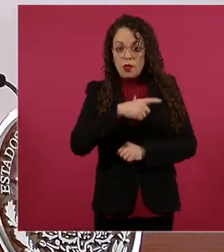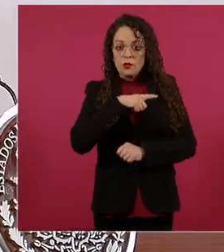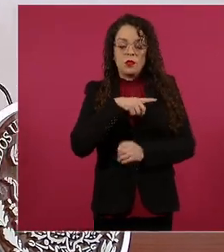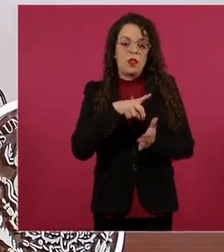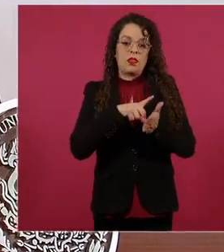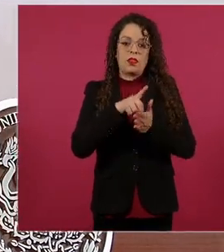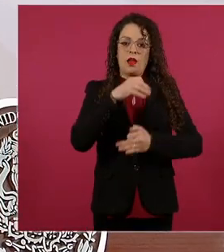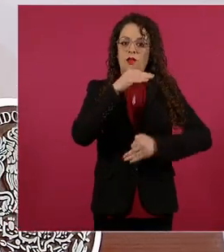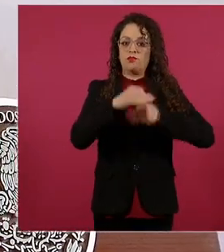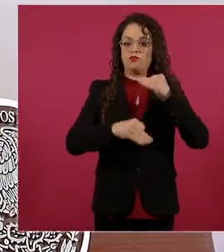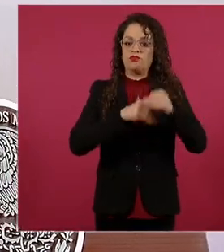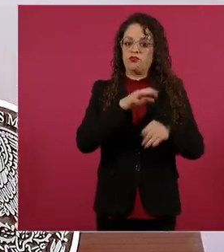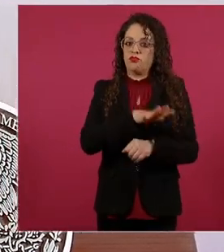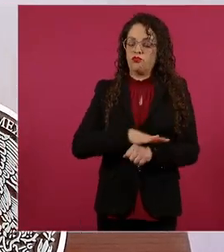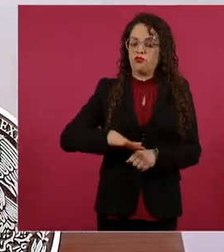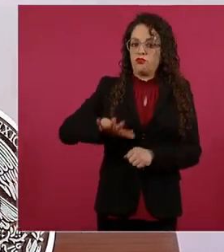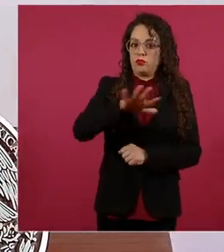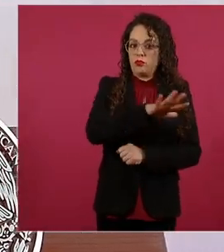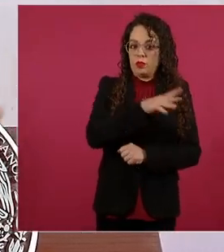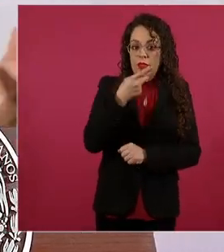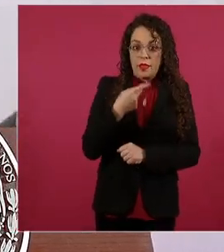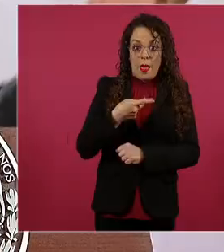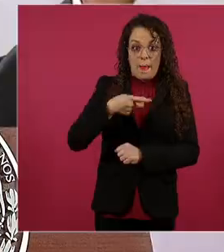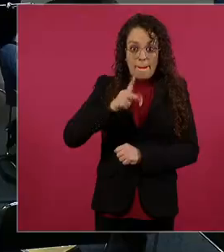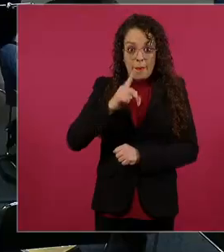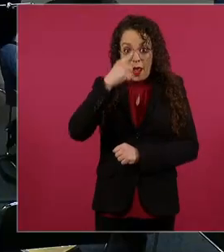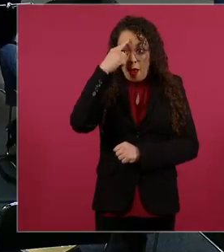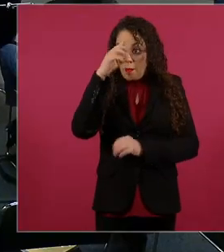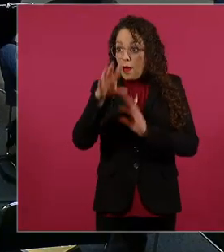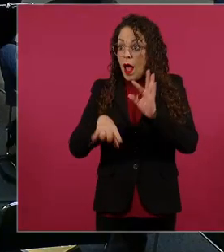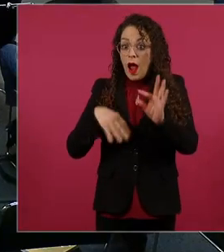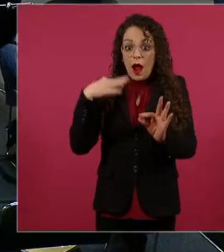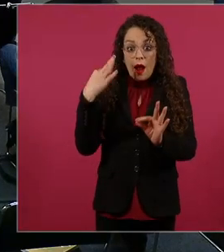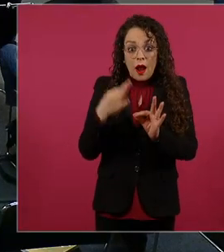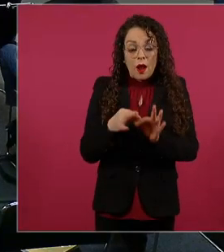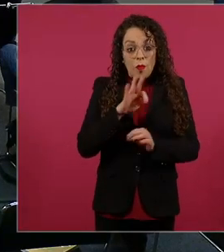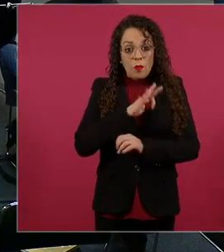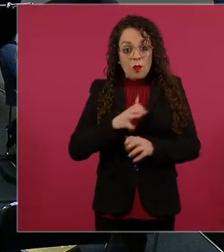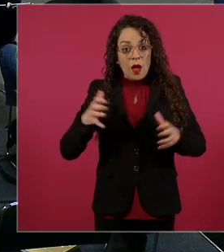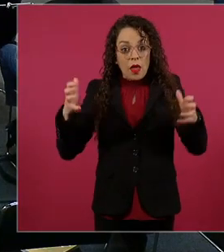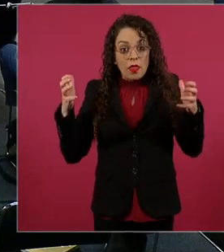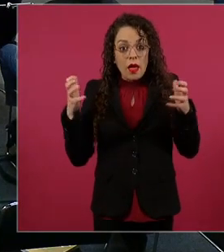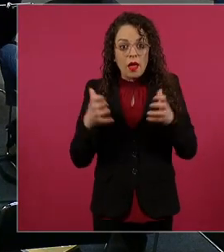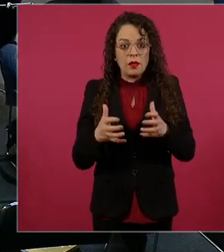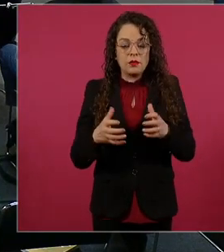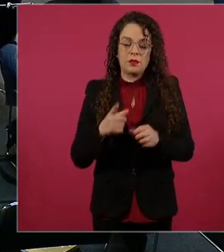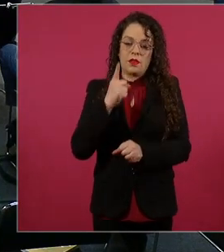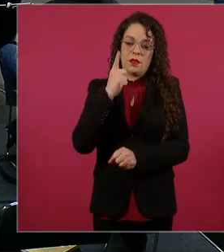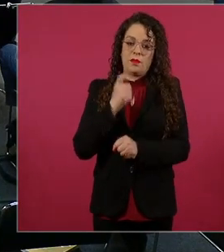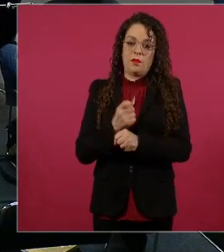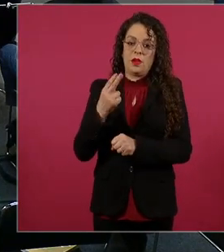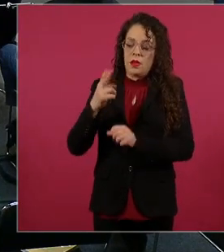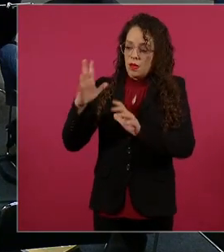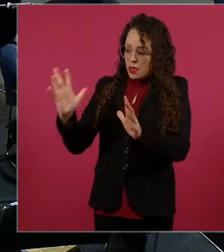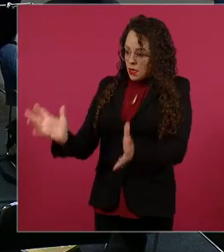lograr eso lo primero era levantar el sistema de salud